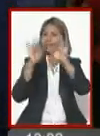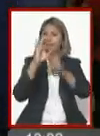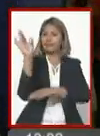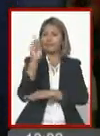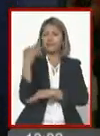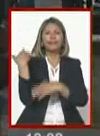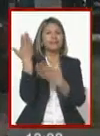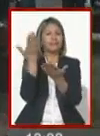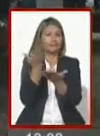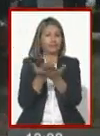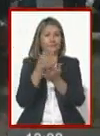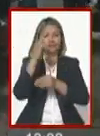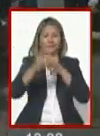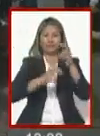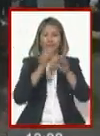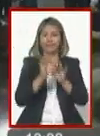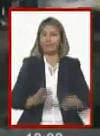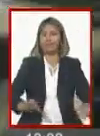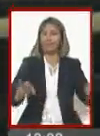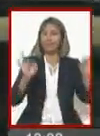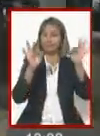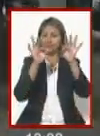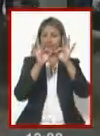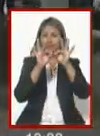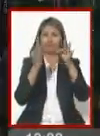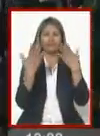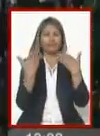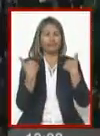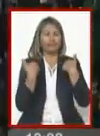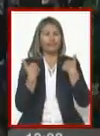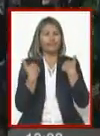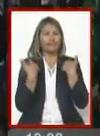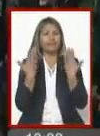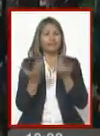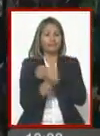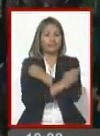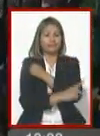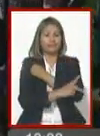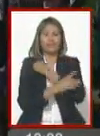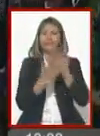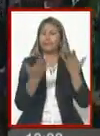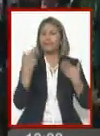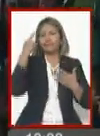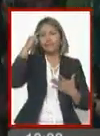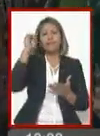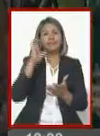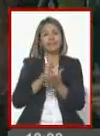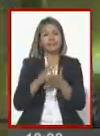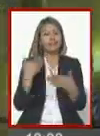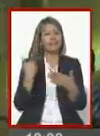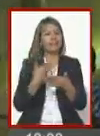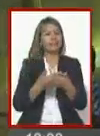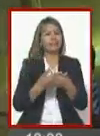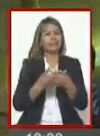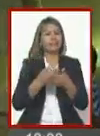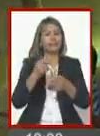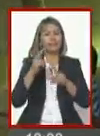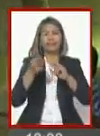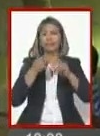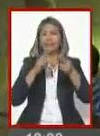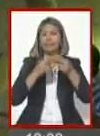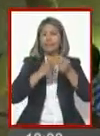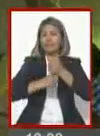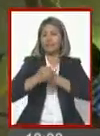nosotros podamos llegar a la cifra del año pasado o tener un movimiento similar, porque nosotros creemos que eso es lo que se quiere, ¿no?